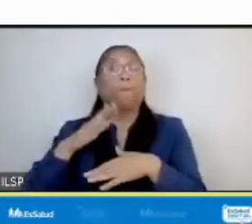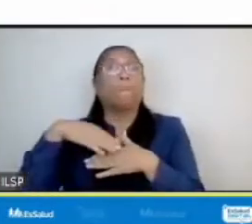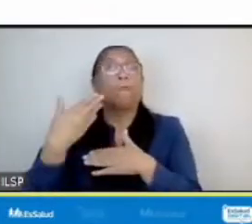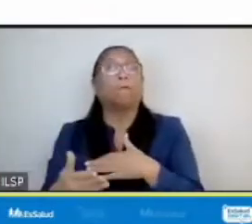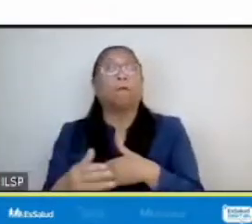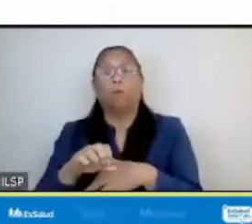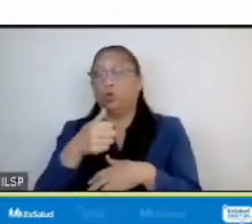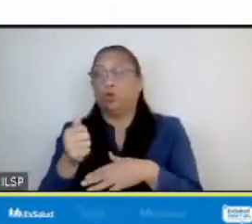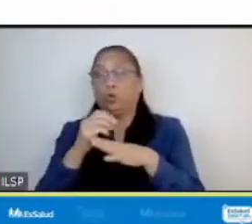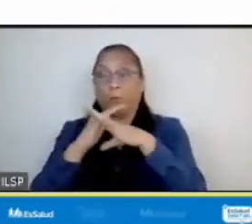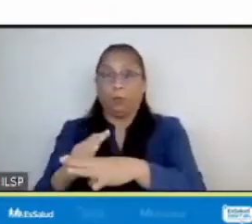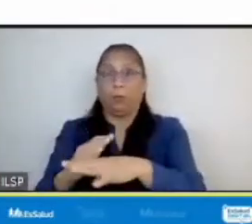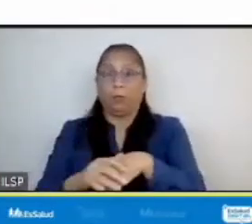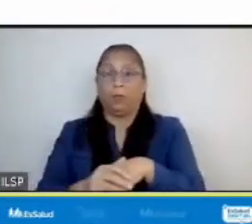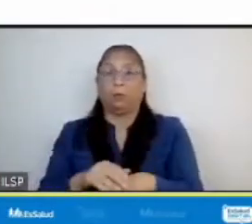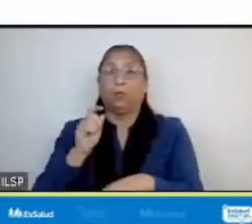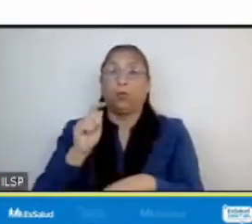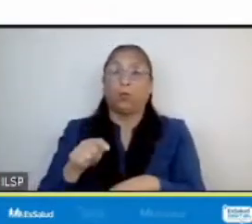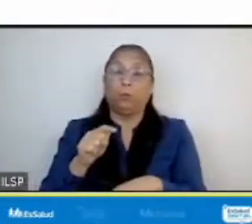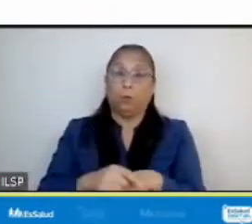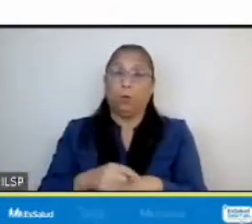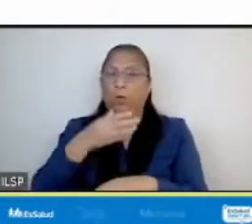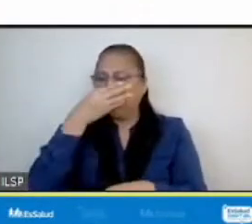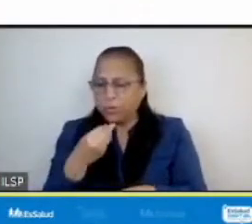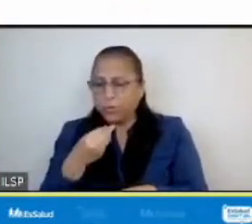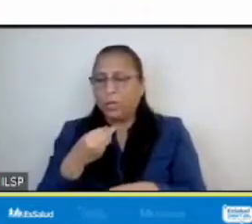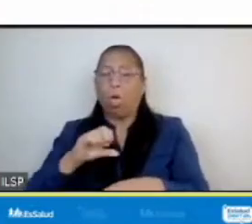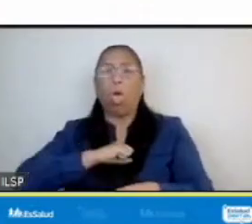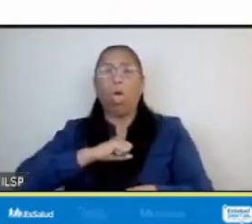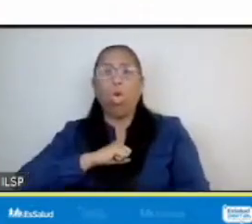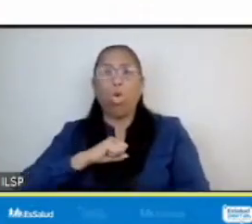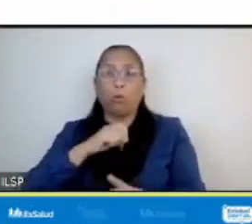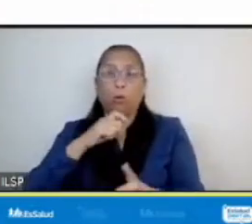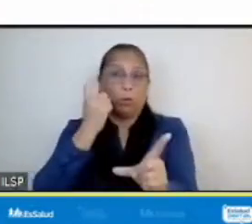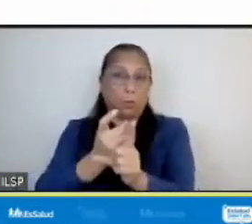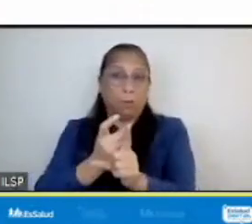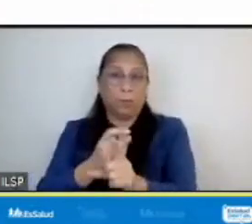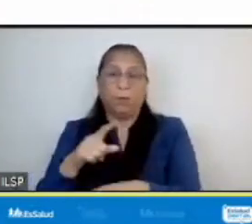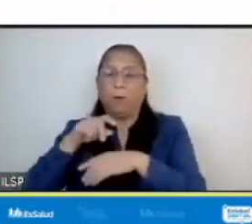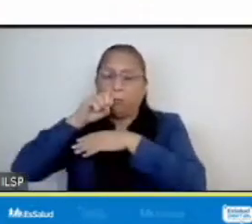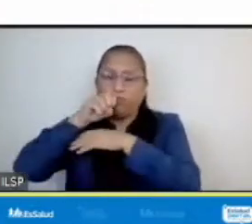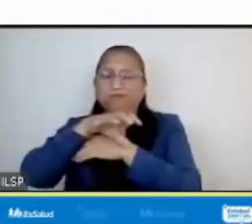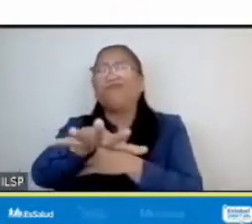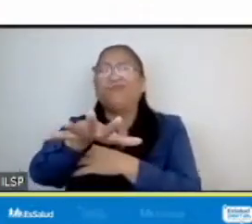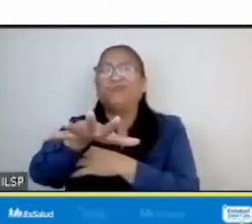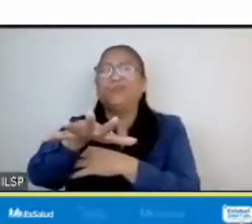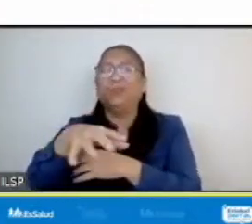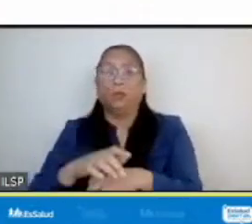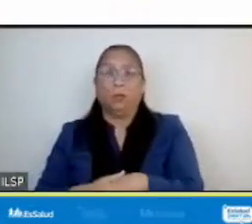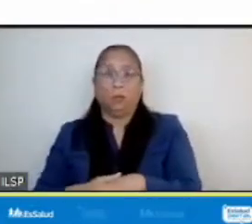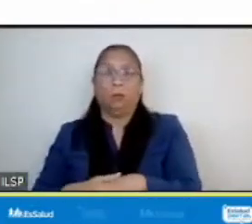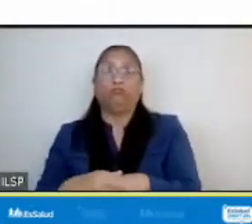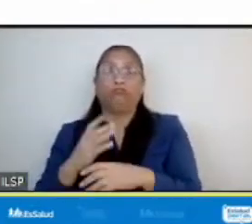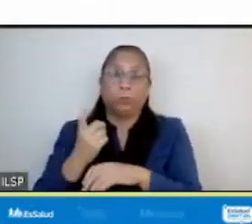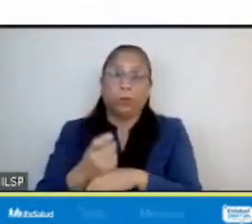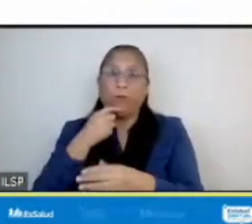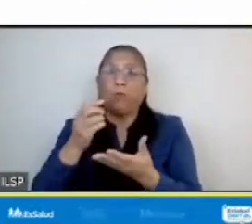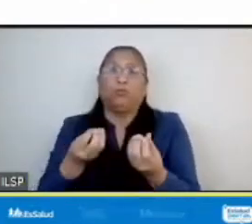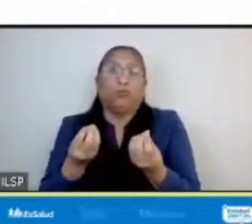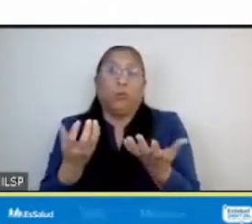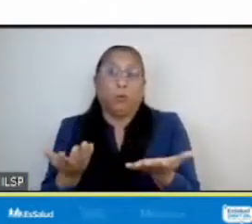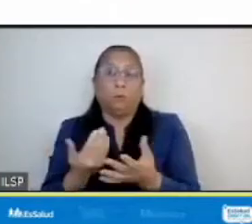hay que hacer, que voy a explicar cómo es toser o estornudar adecuadamente para evitar que se boten al ambiente virus respiratorio. Si uno está enfermo, botar al ambiente.